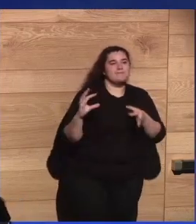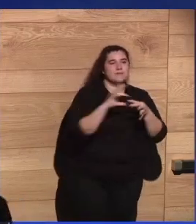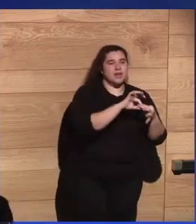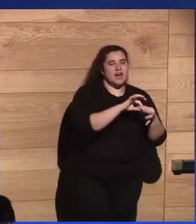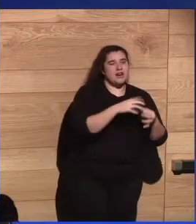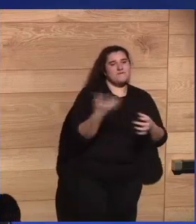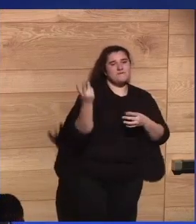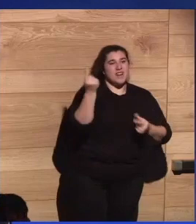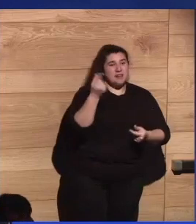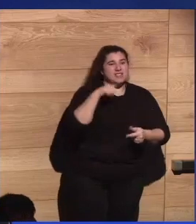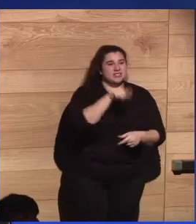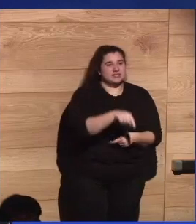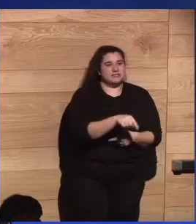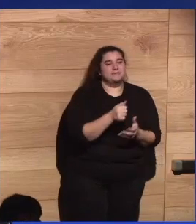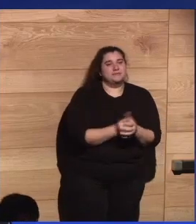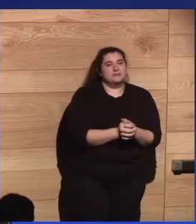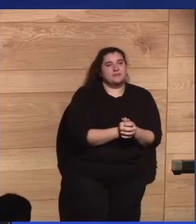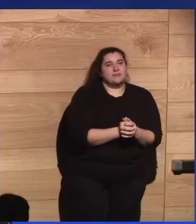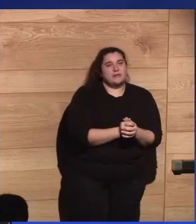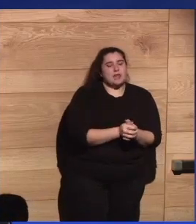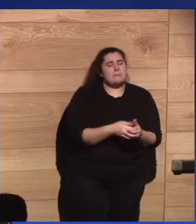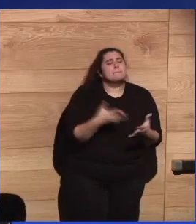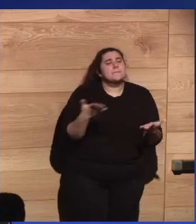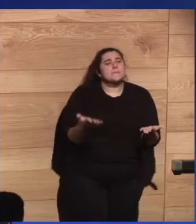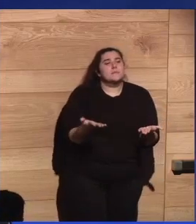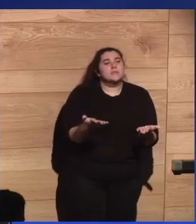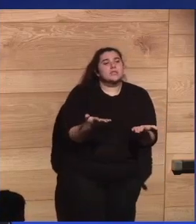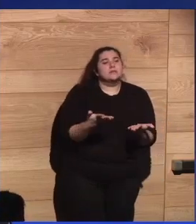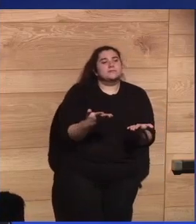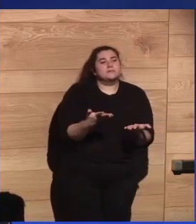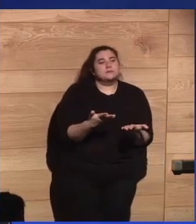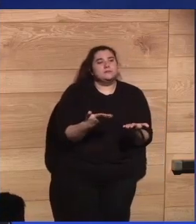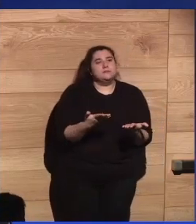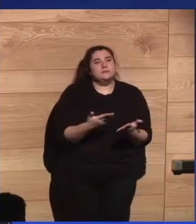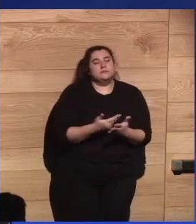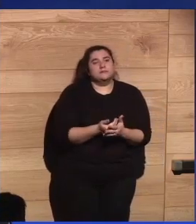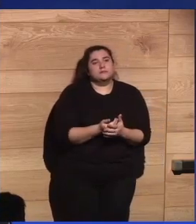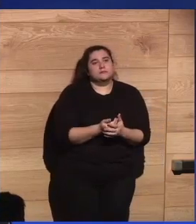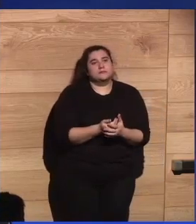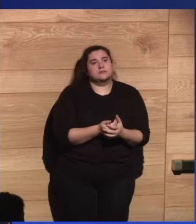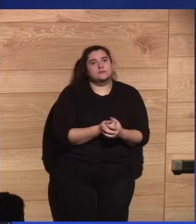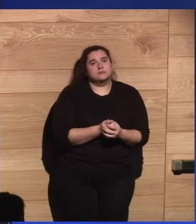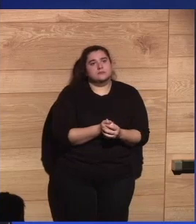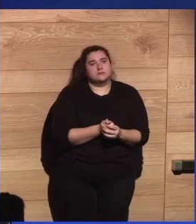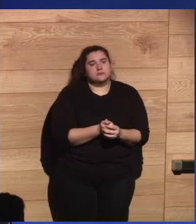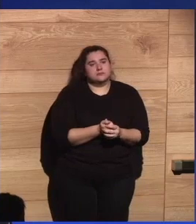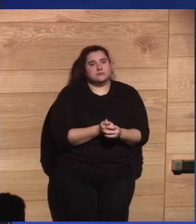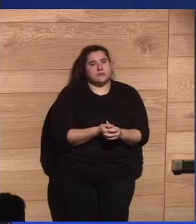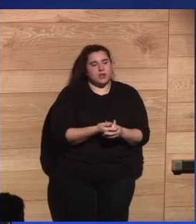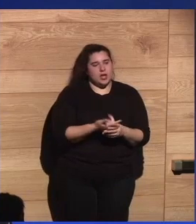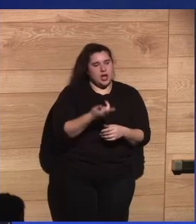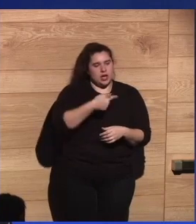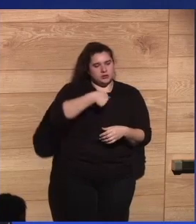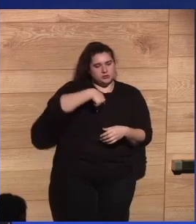en Omega reproduce, pero ¿qué nos pasa? Es decir, que nos